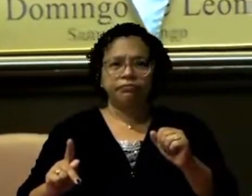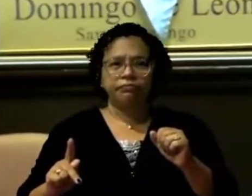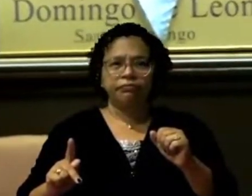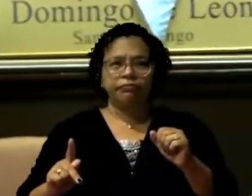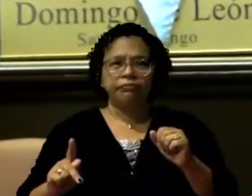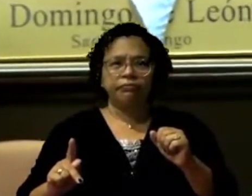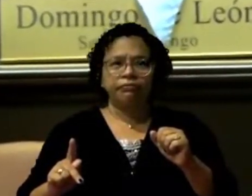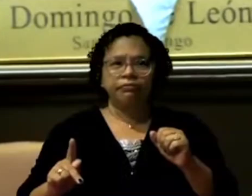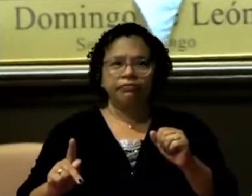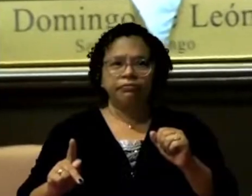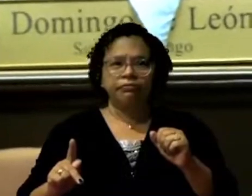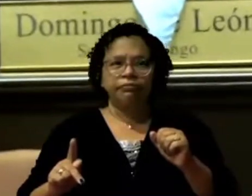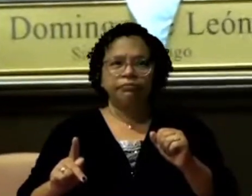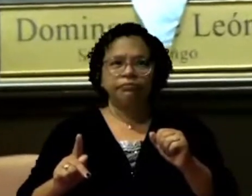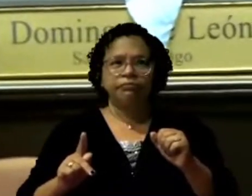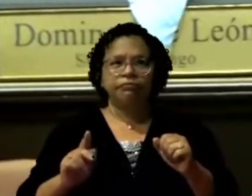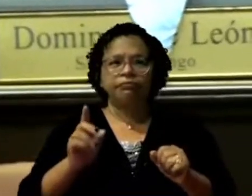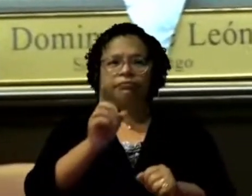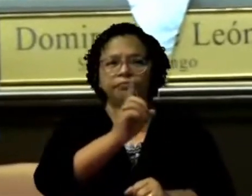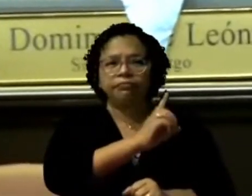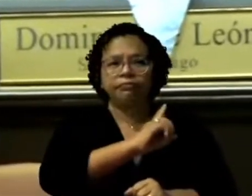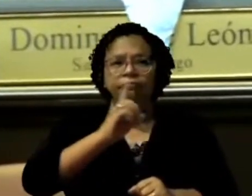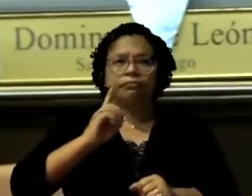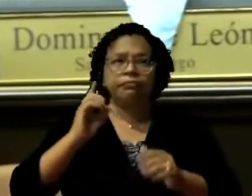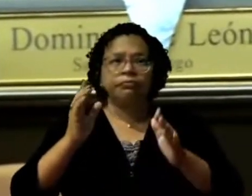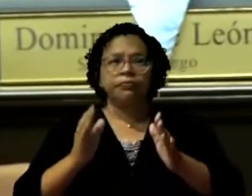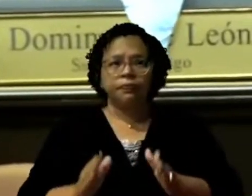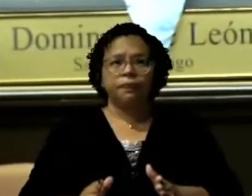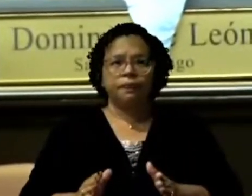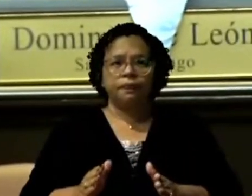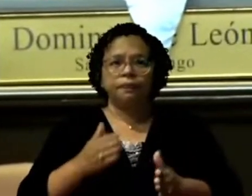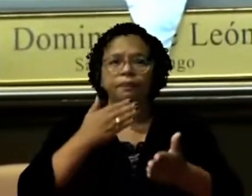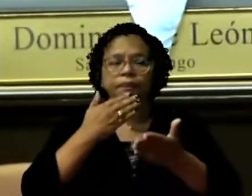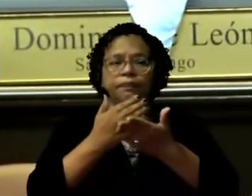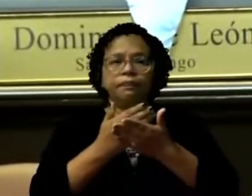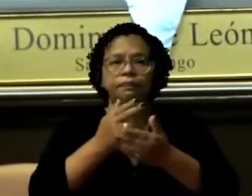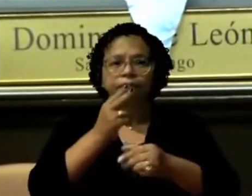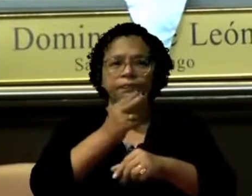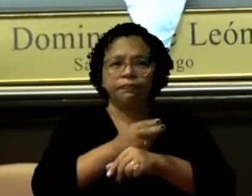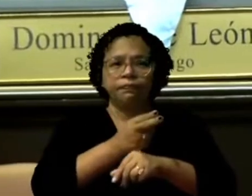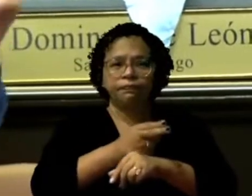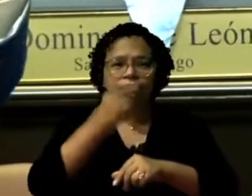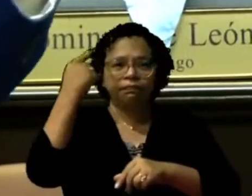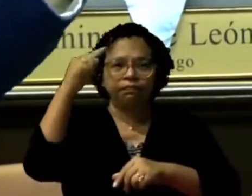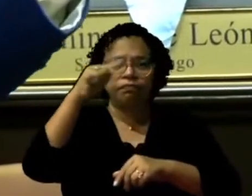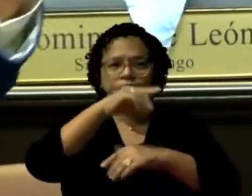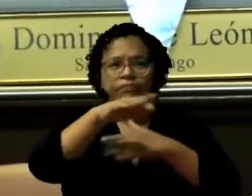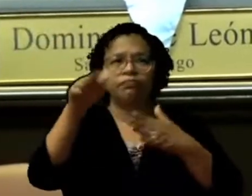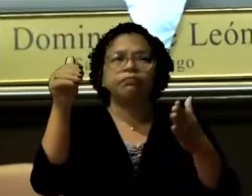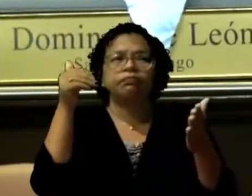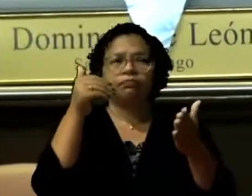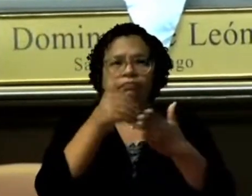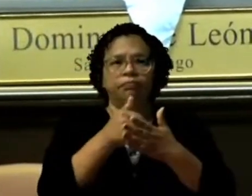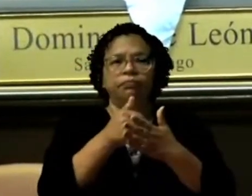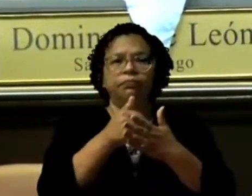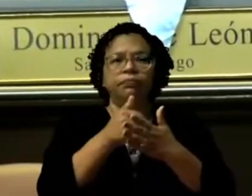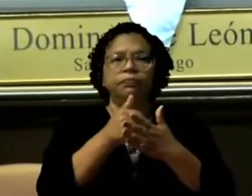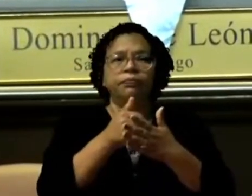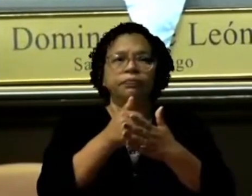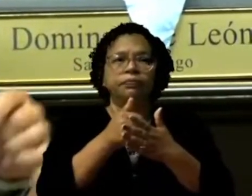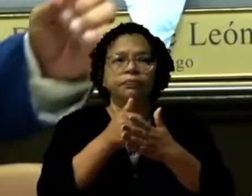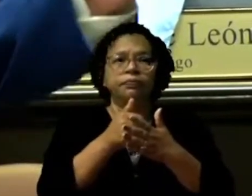a los diputados y diputadas. Buenas tardes para todos y para todas. Quiero